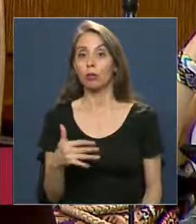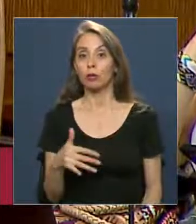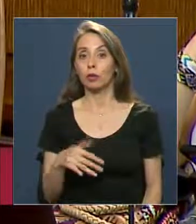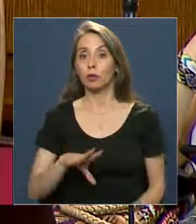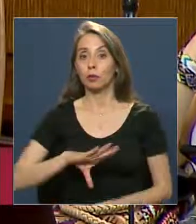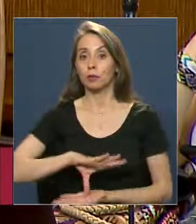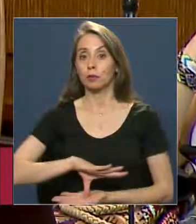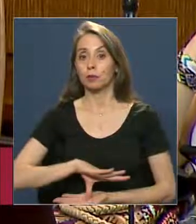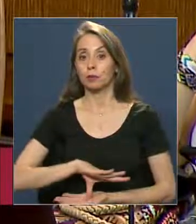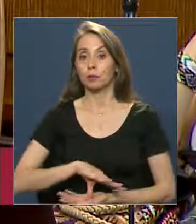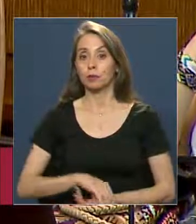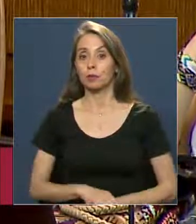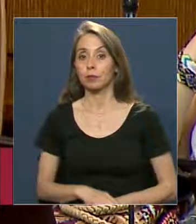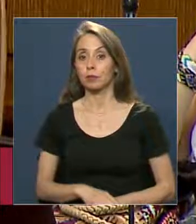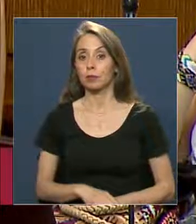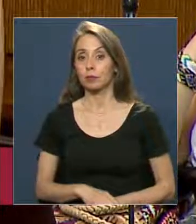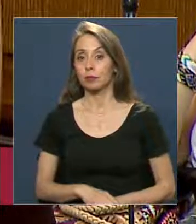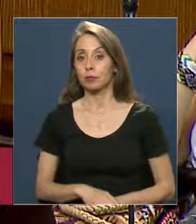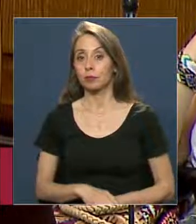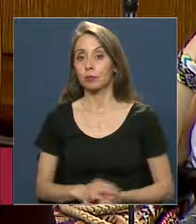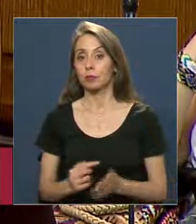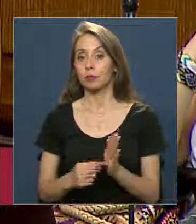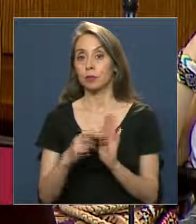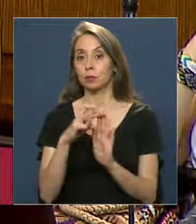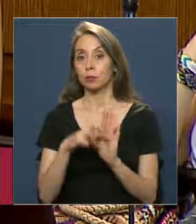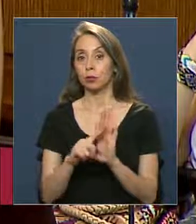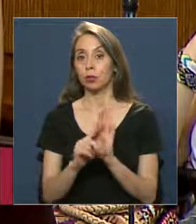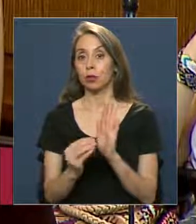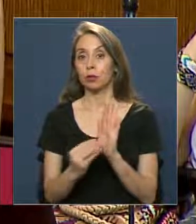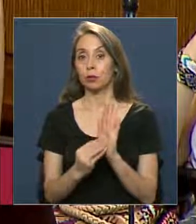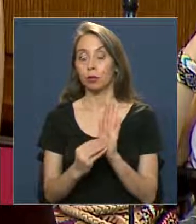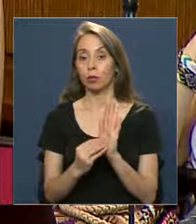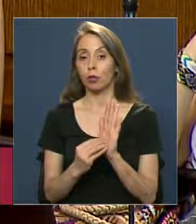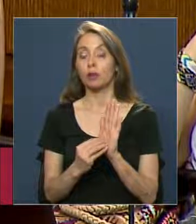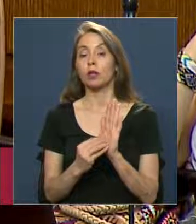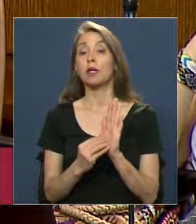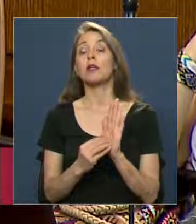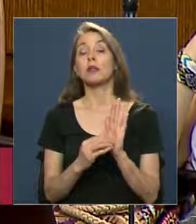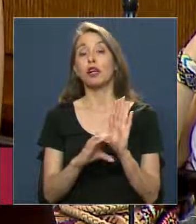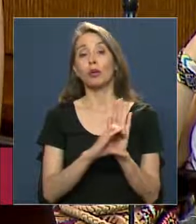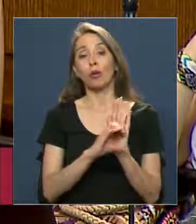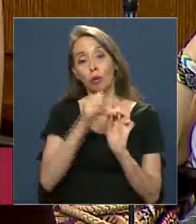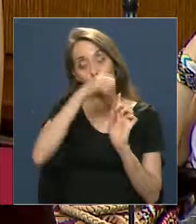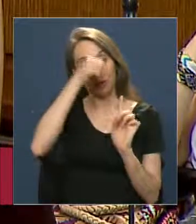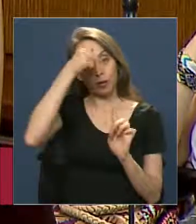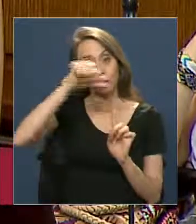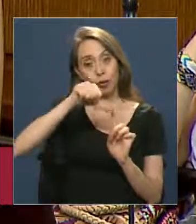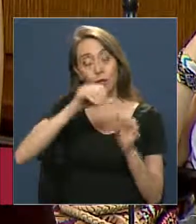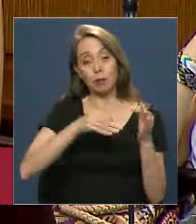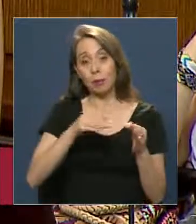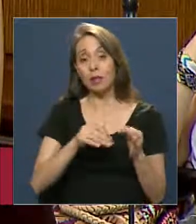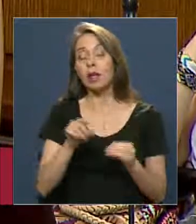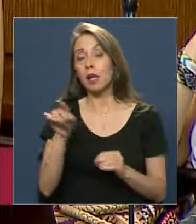país. Este proyecto que tipifica la incitación a la violencia es un proyecto por el cual...